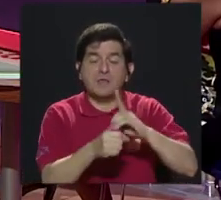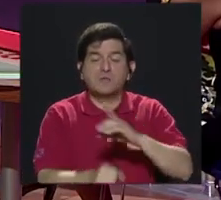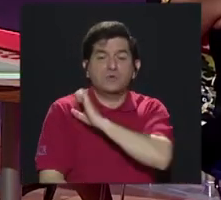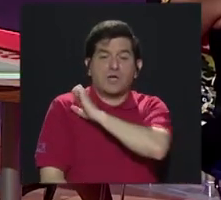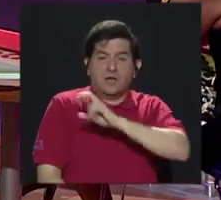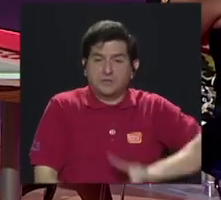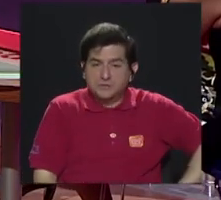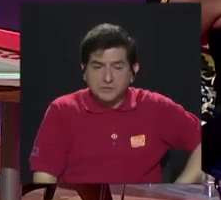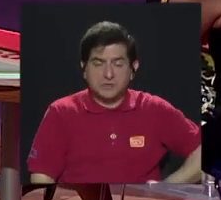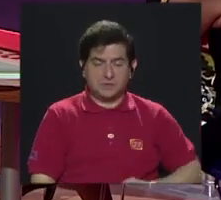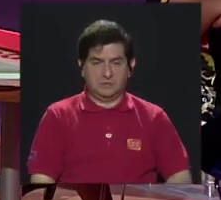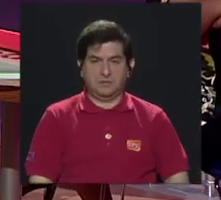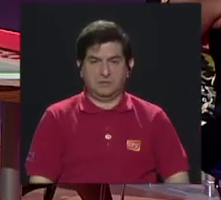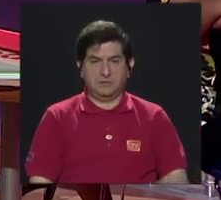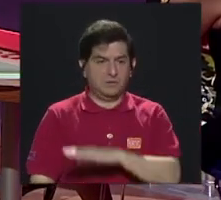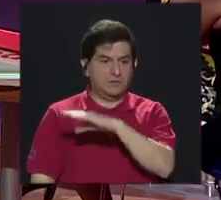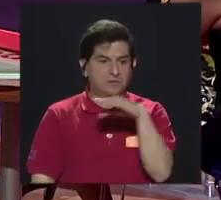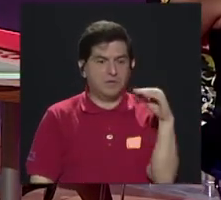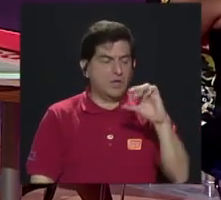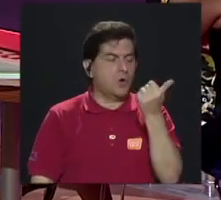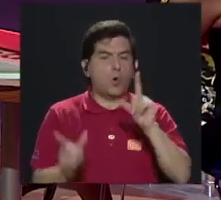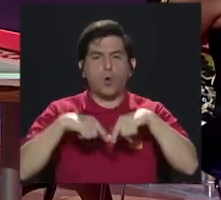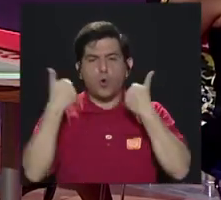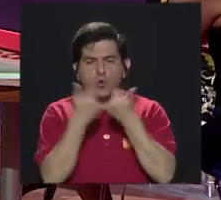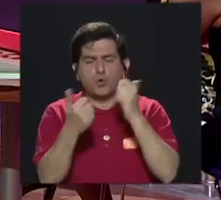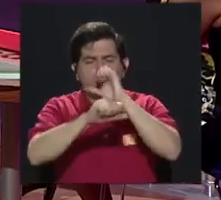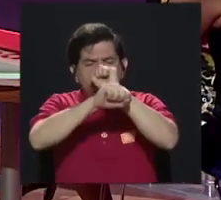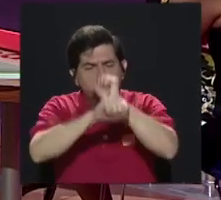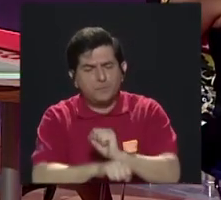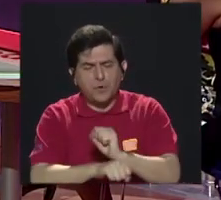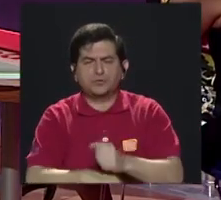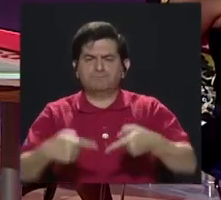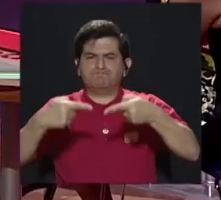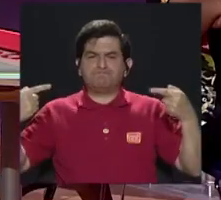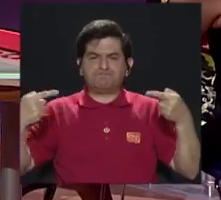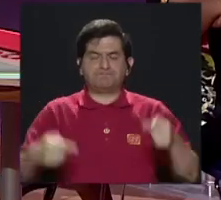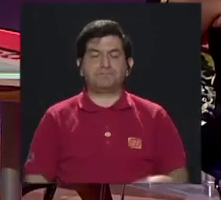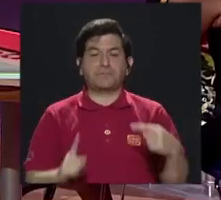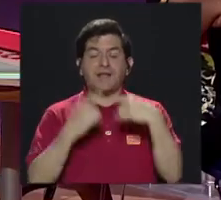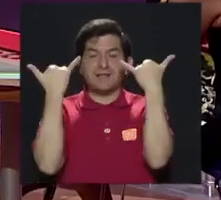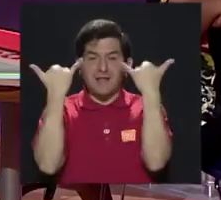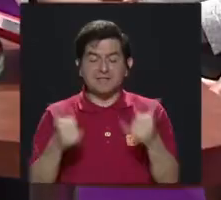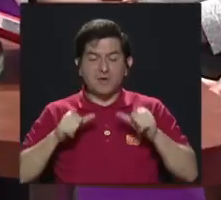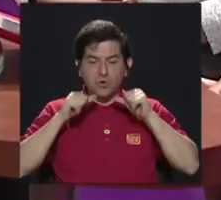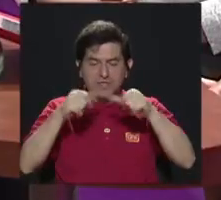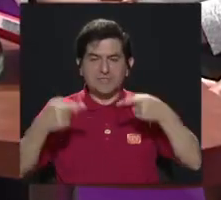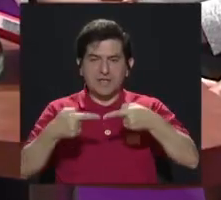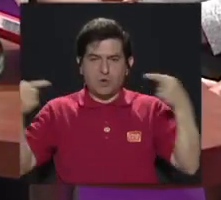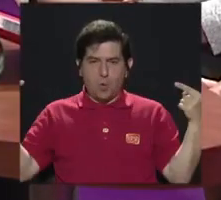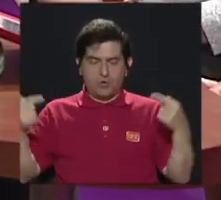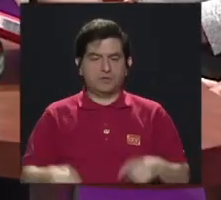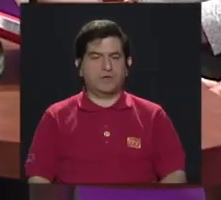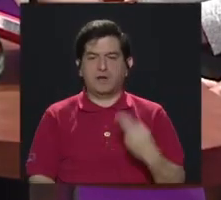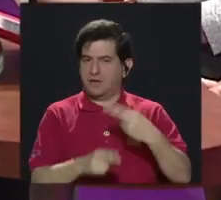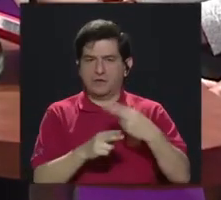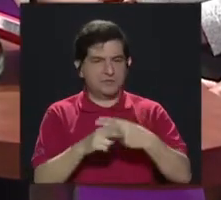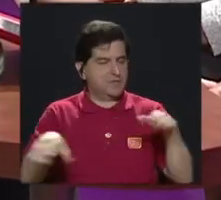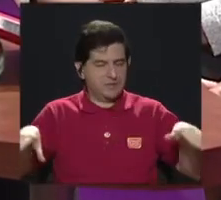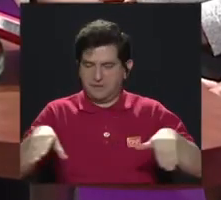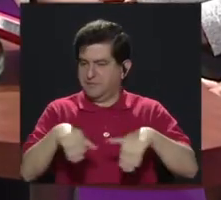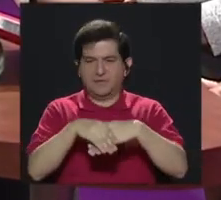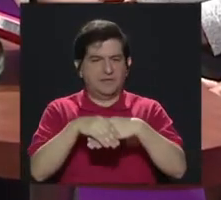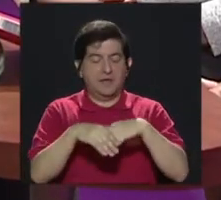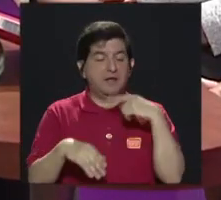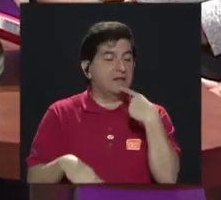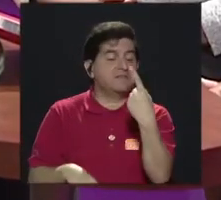evangélicos y otros grupos conservadores se han opuesto, y hasta la fecha se siguen oponiendo, y no se llama matrimonio. O sea,